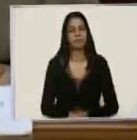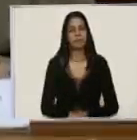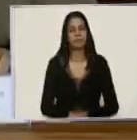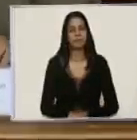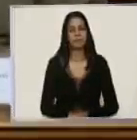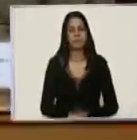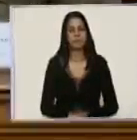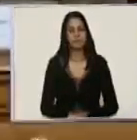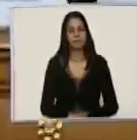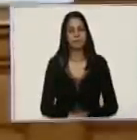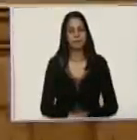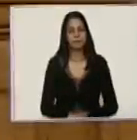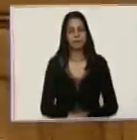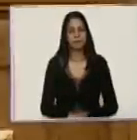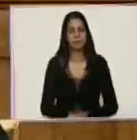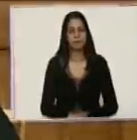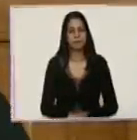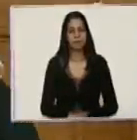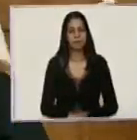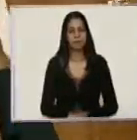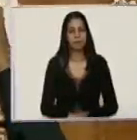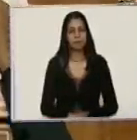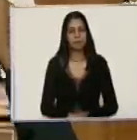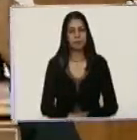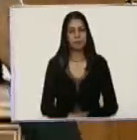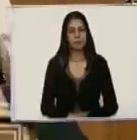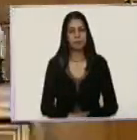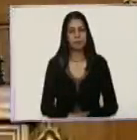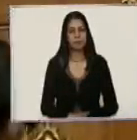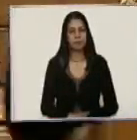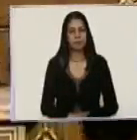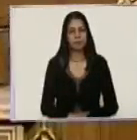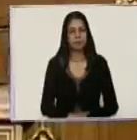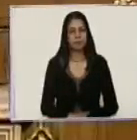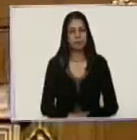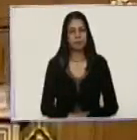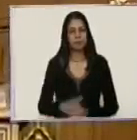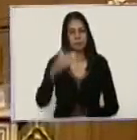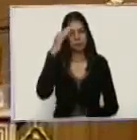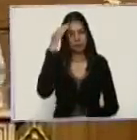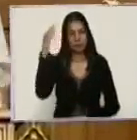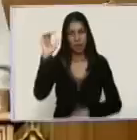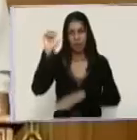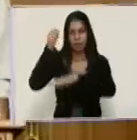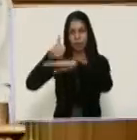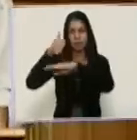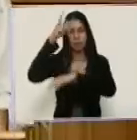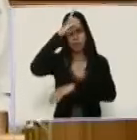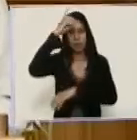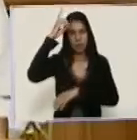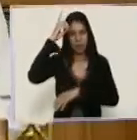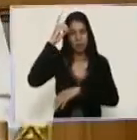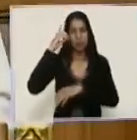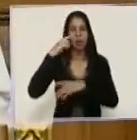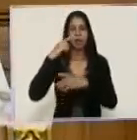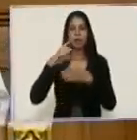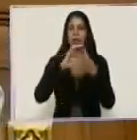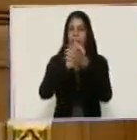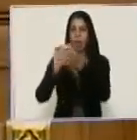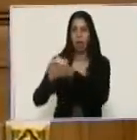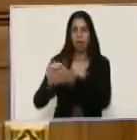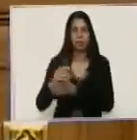¿Cómo la constituyente hace posesión? Para un saludo a nuestra directiva, palabra, colegas constituyentes,